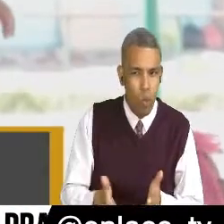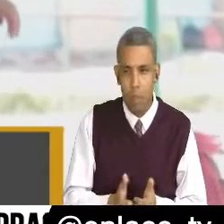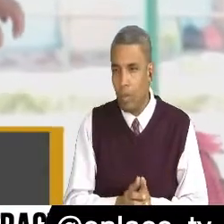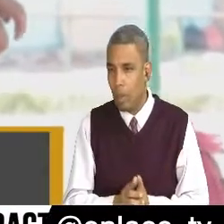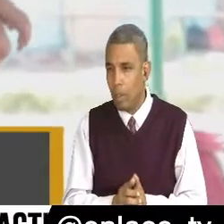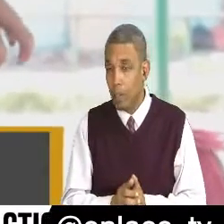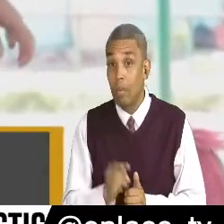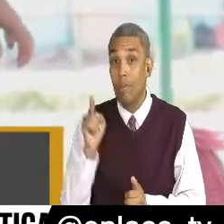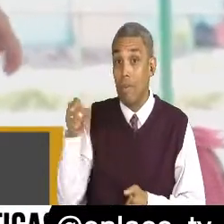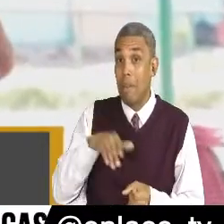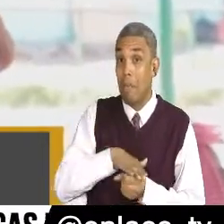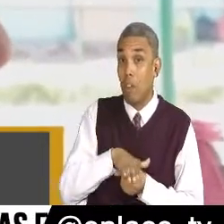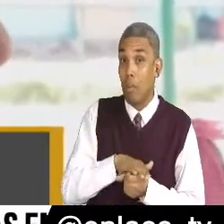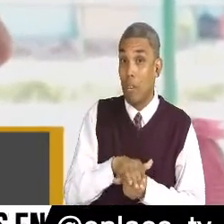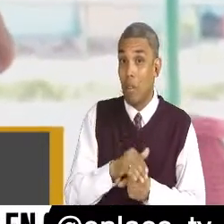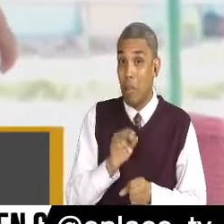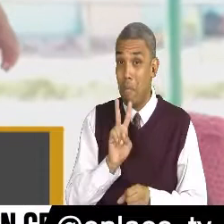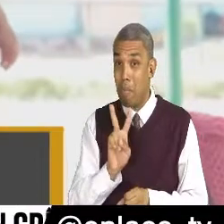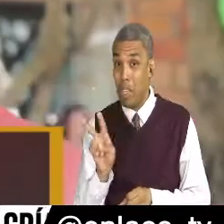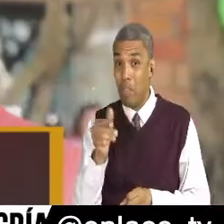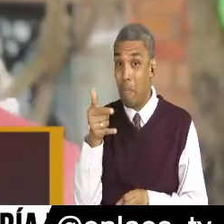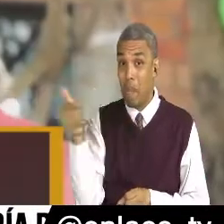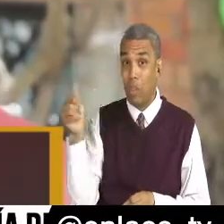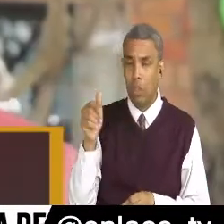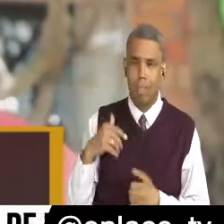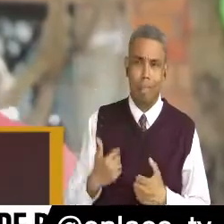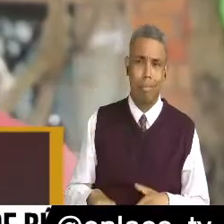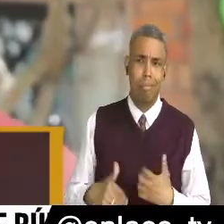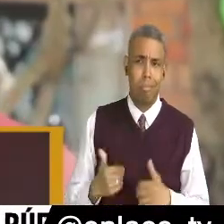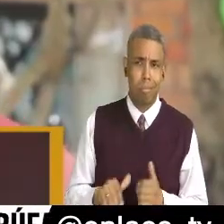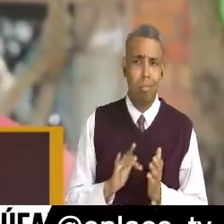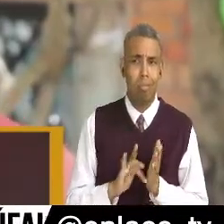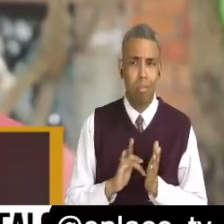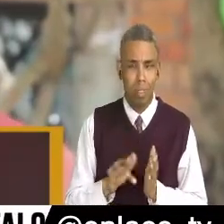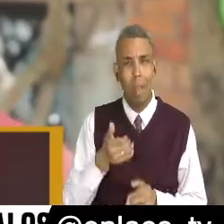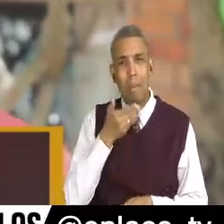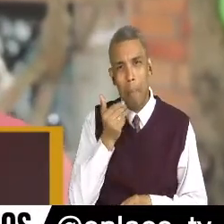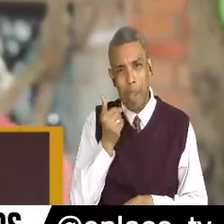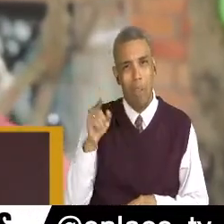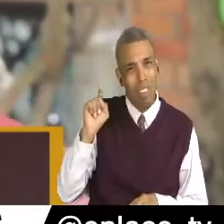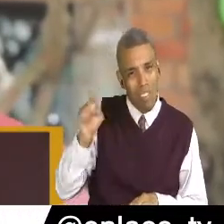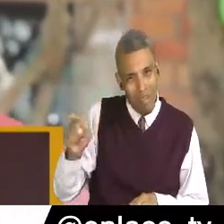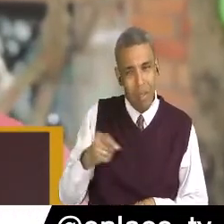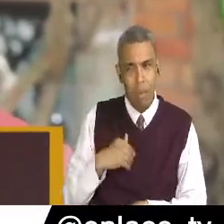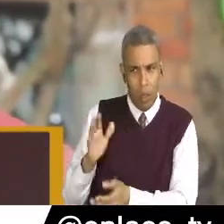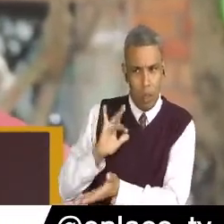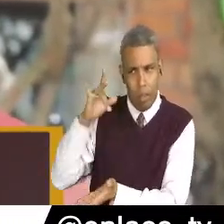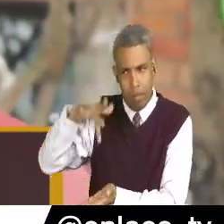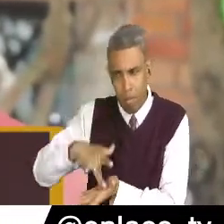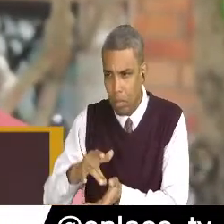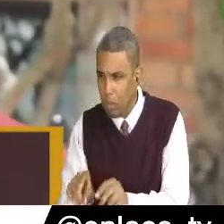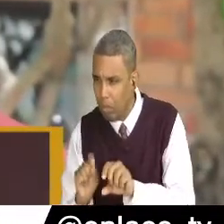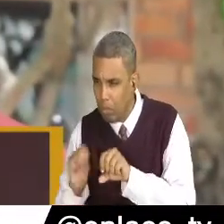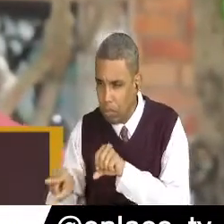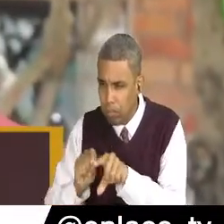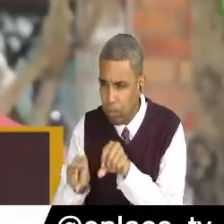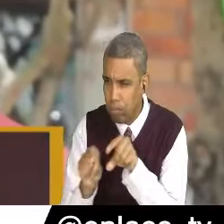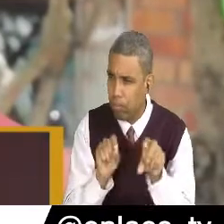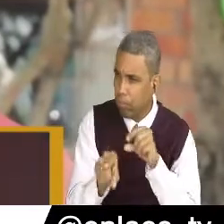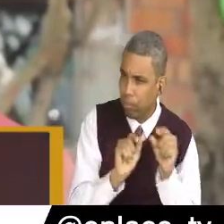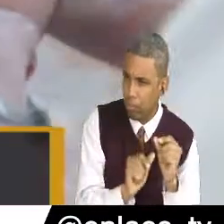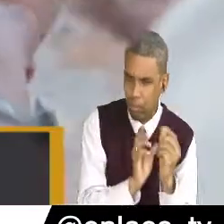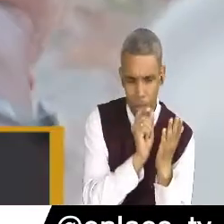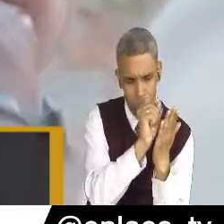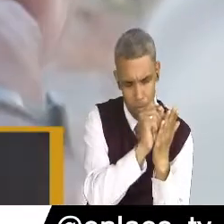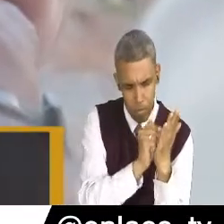unas coberturas que por eso me hace venir a recoger información, a tratar de iniciar, completar y continuar